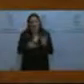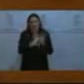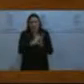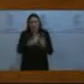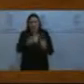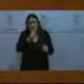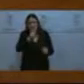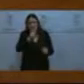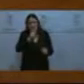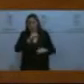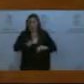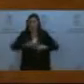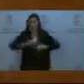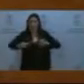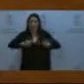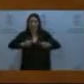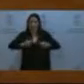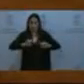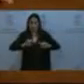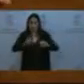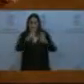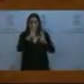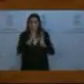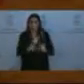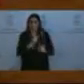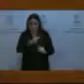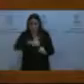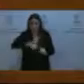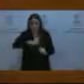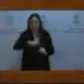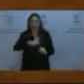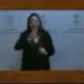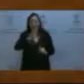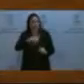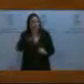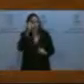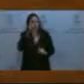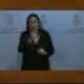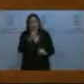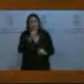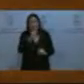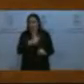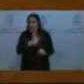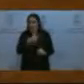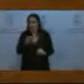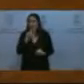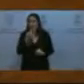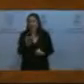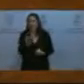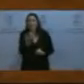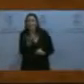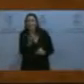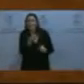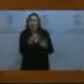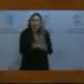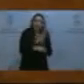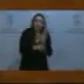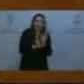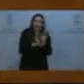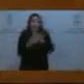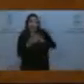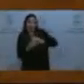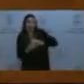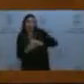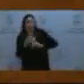director de Administración local, también lo es, que lo dijo en su comparecencia en la comisión, que habría que adaptar algunas normas, reconoce que